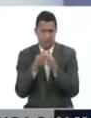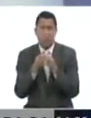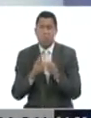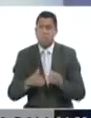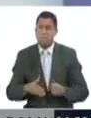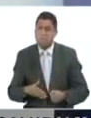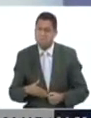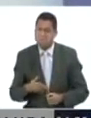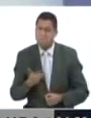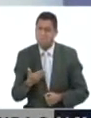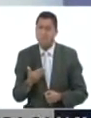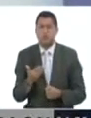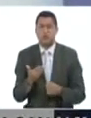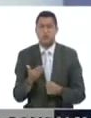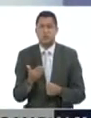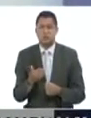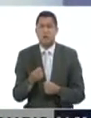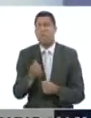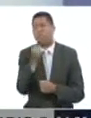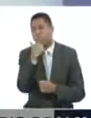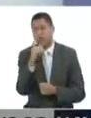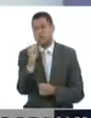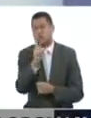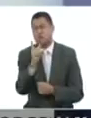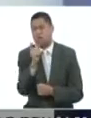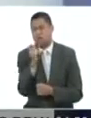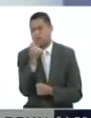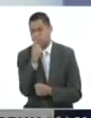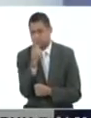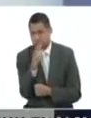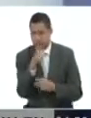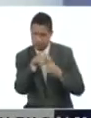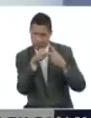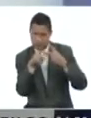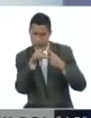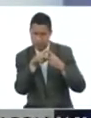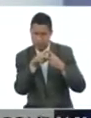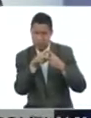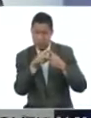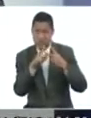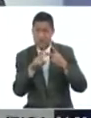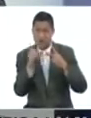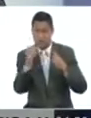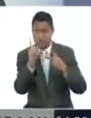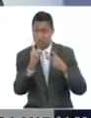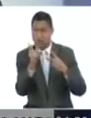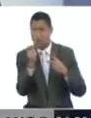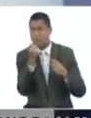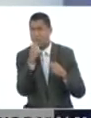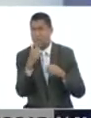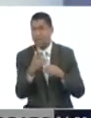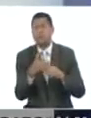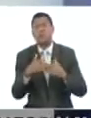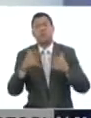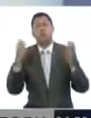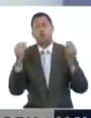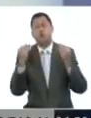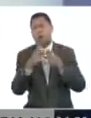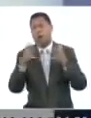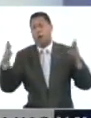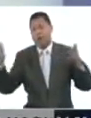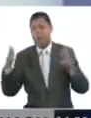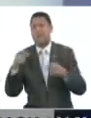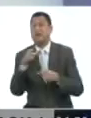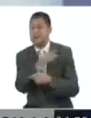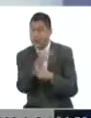ser, digamos, farmacológico y no farmacológico. Hacíamos hincapié en que el no farmacológico es amplio, es grande, y dentro